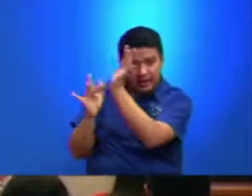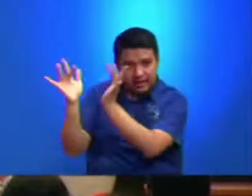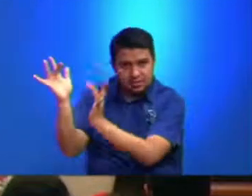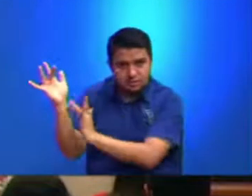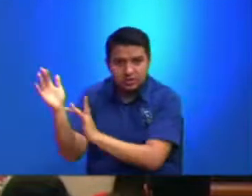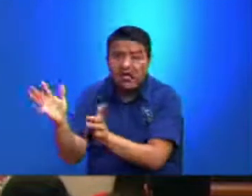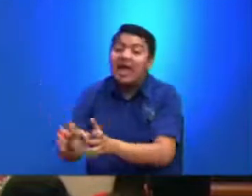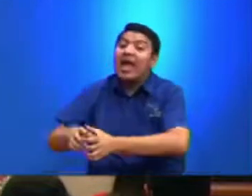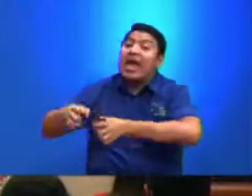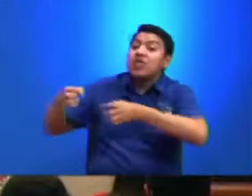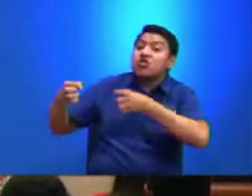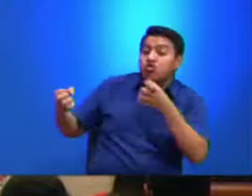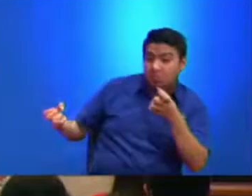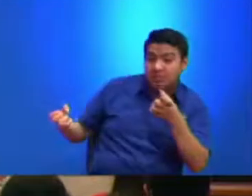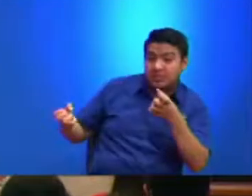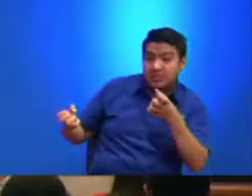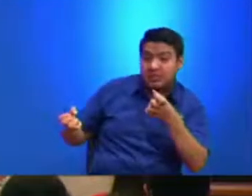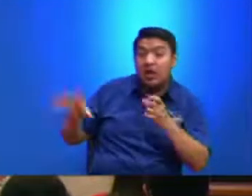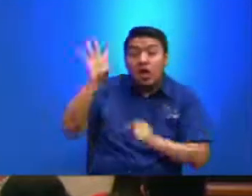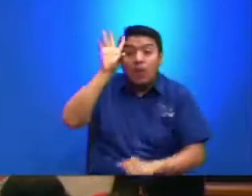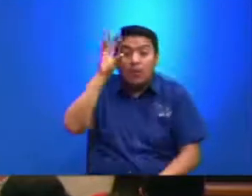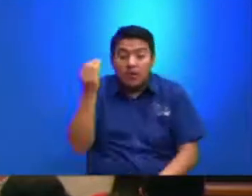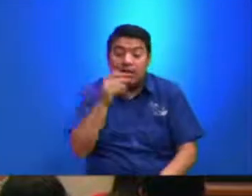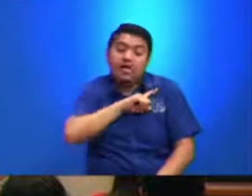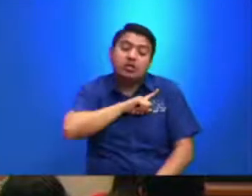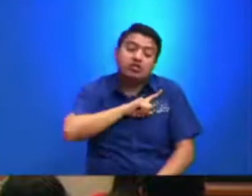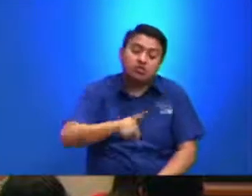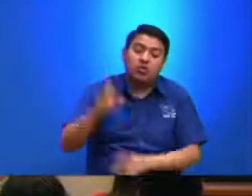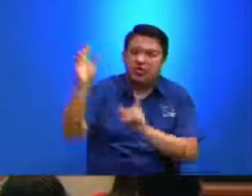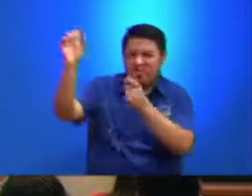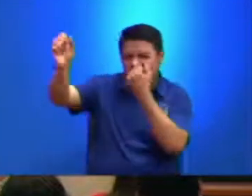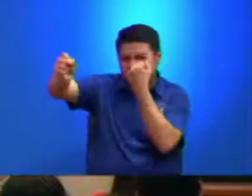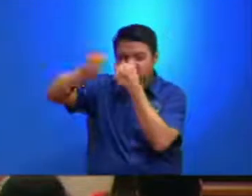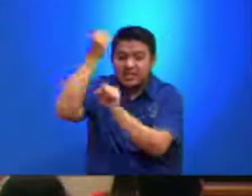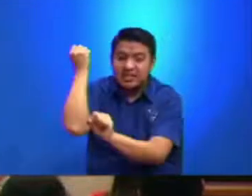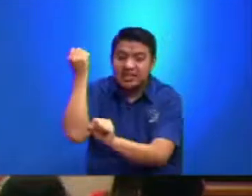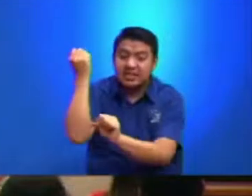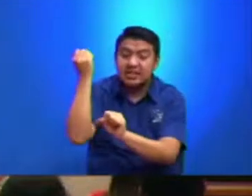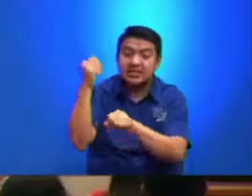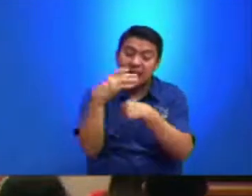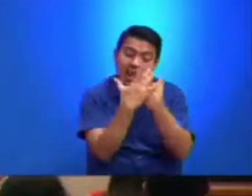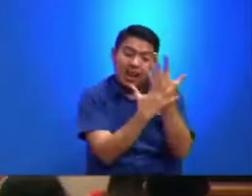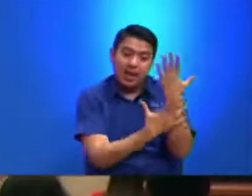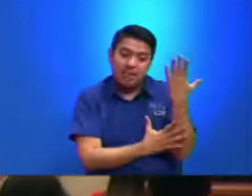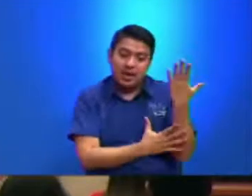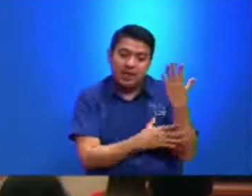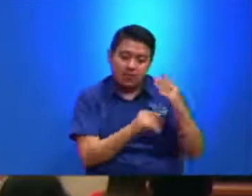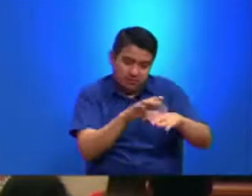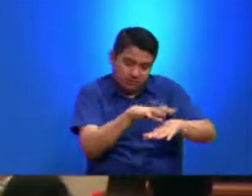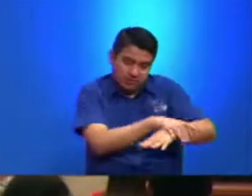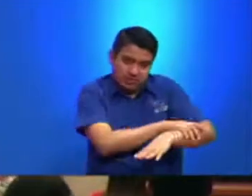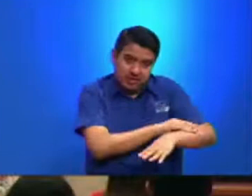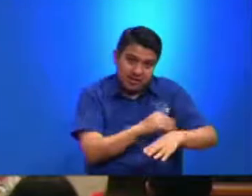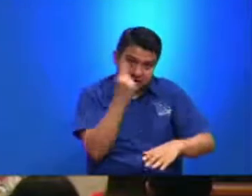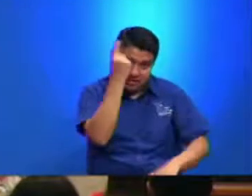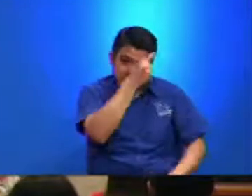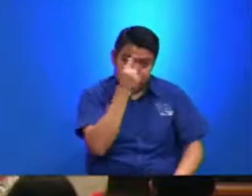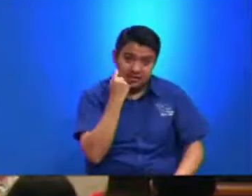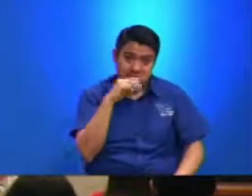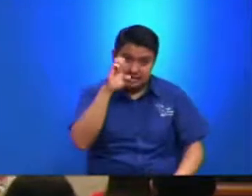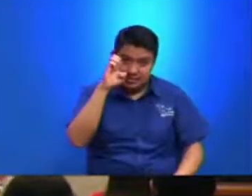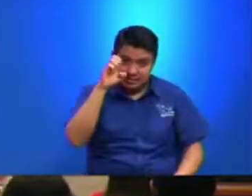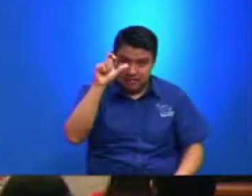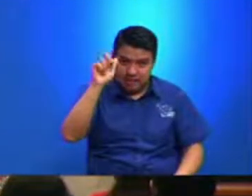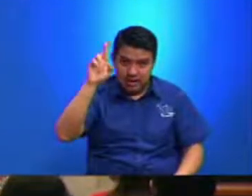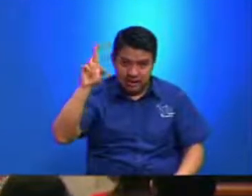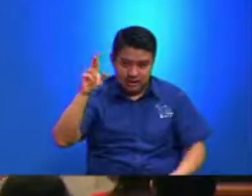pero vamos a salir primero de estas seis entidades. Sí me va siguiendo, ¿verdad que sí? Va, yo sí me voy siguiendo a mí mismo.